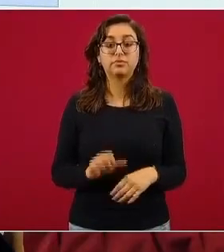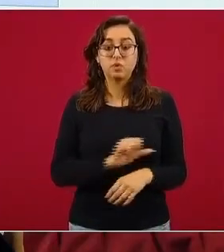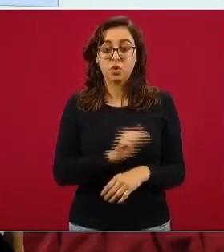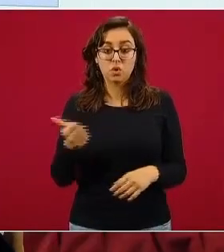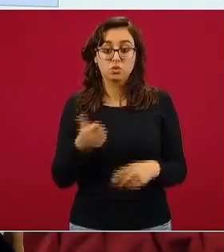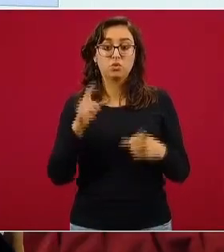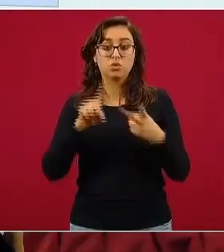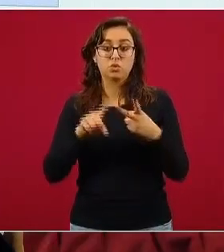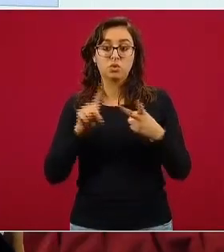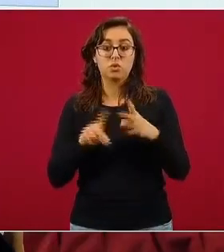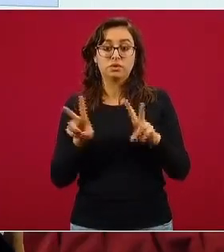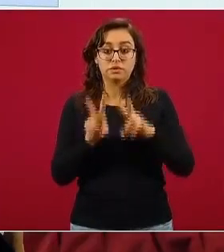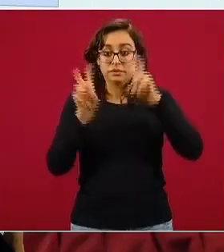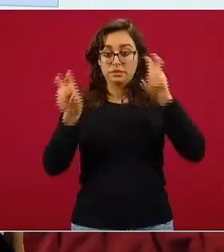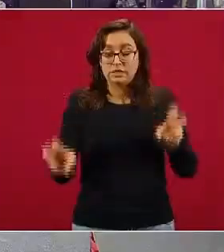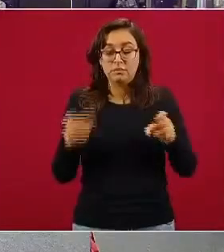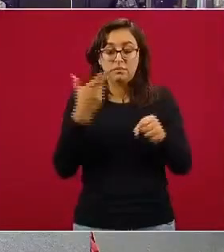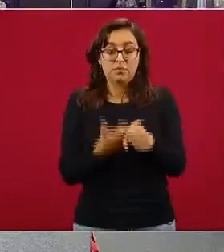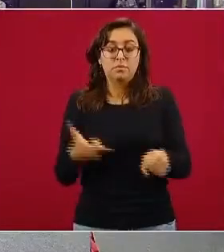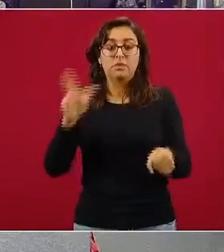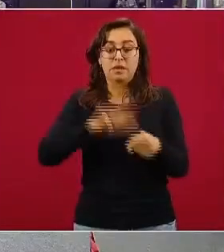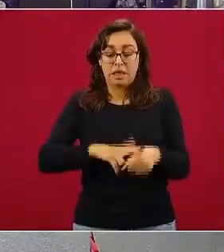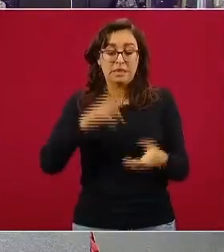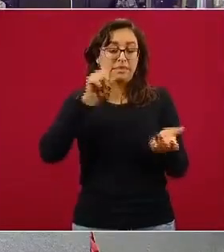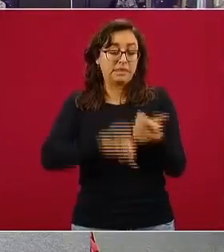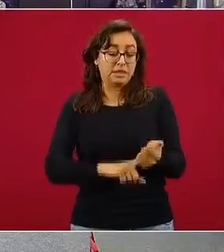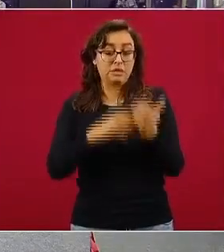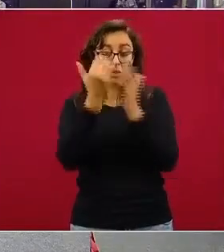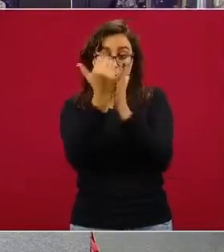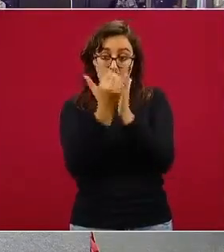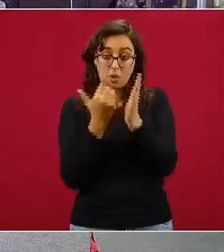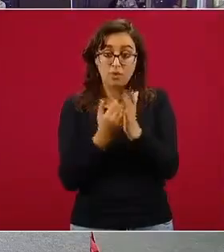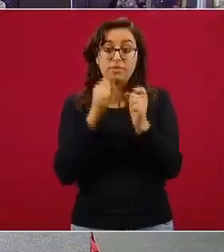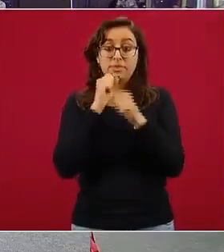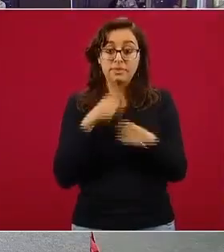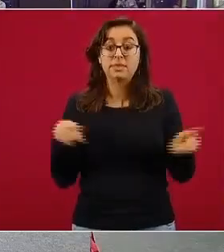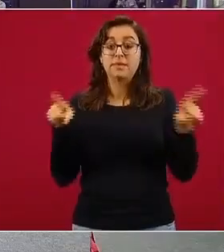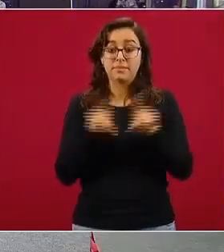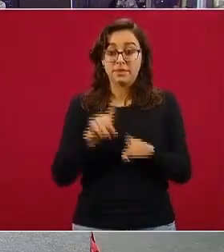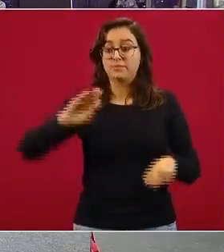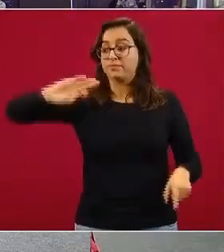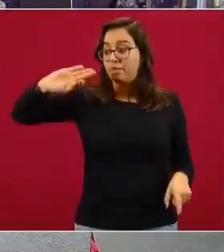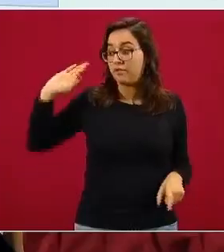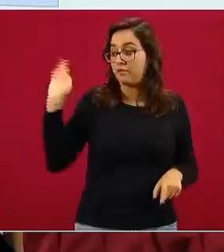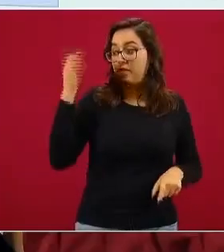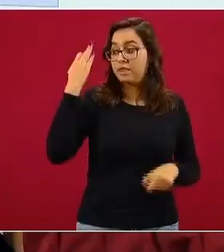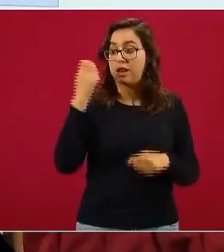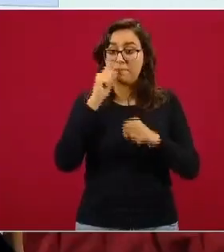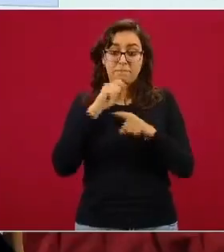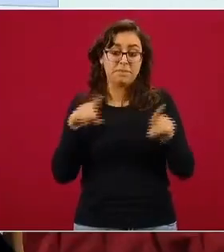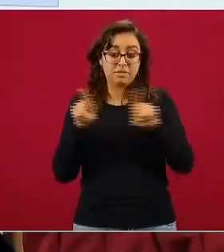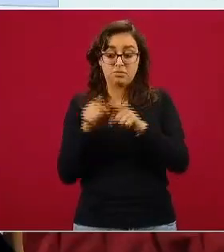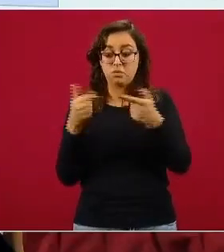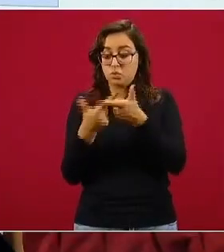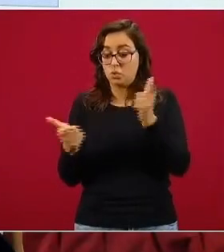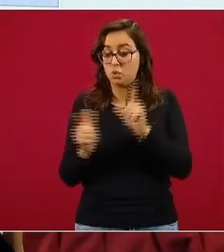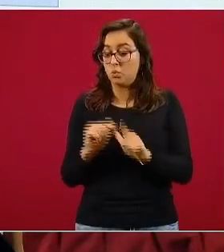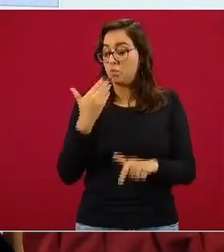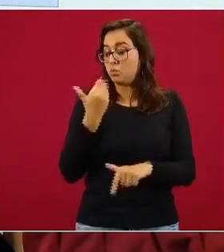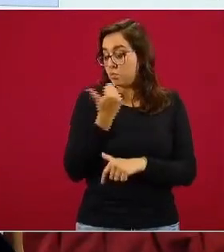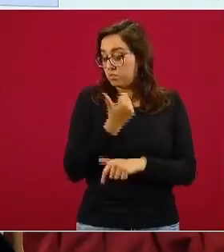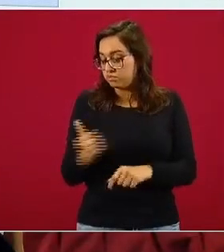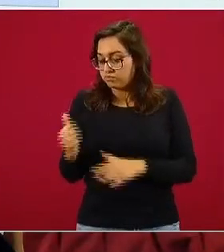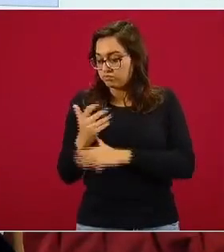clínico, donde también se han establecido protocolos específicos que desde la Federación, con la colaboración de grupos de expertos,